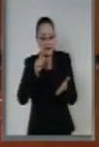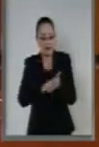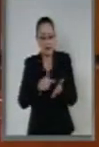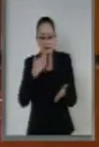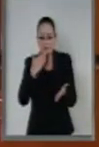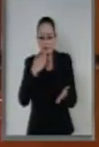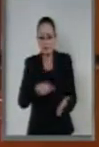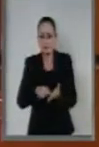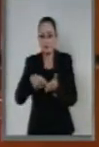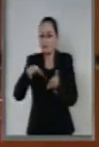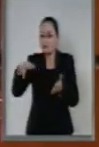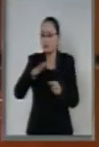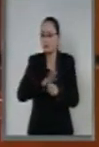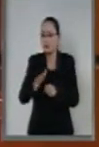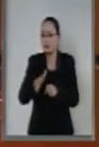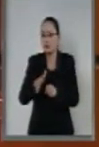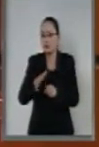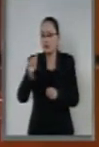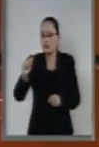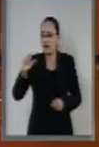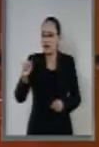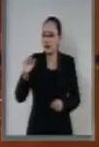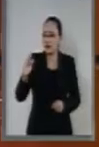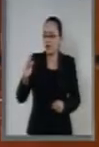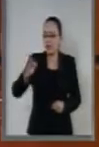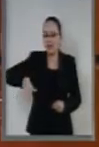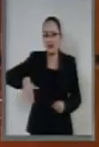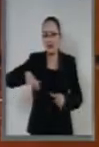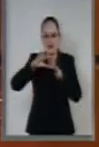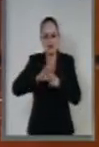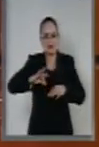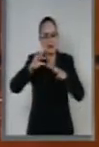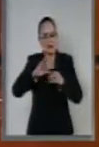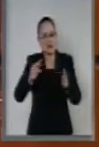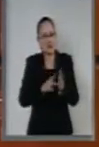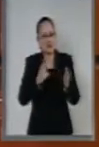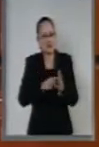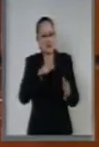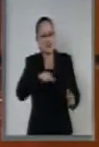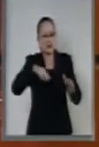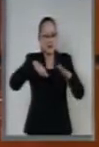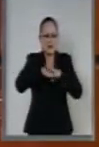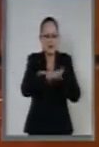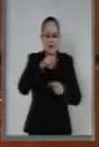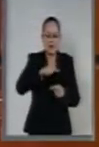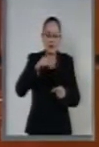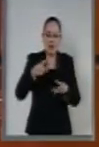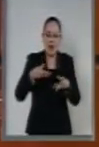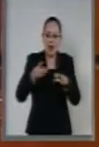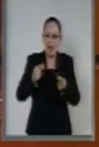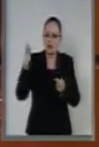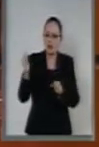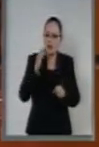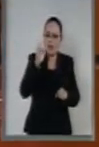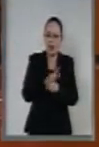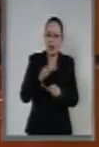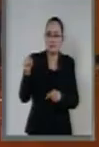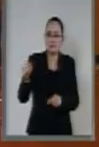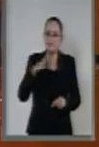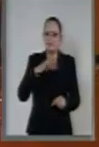la auditoría va a poder entrar como ya se ha dicho aquí varias veces auditar el gasto federalizado y las